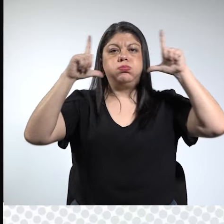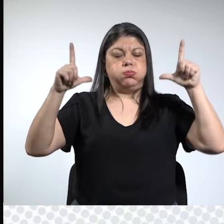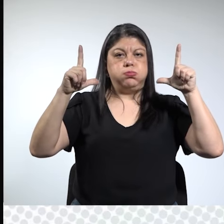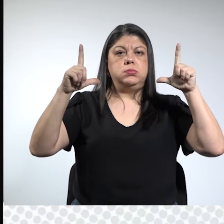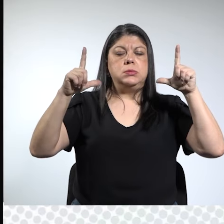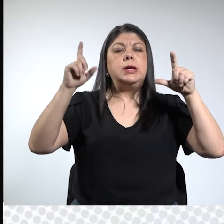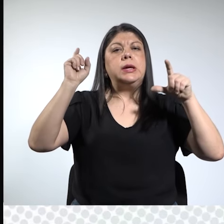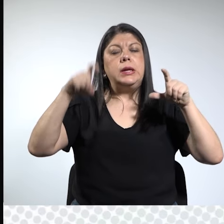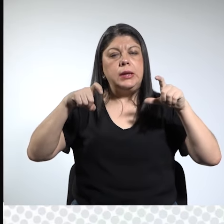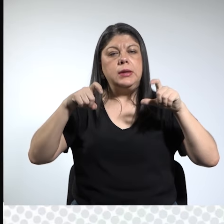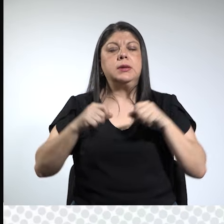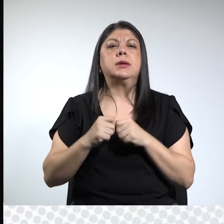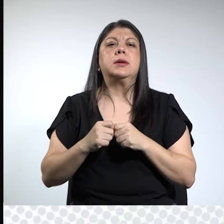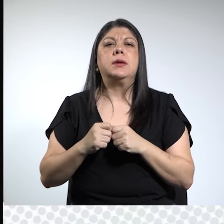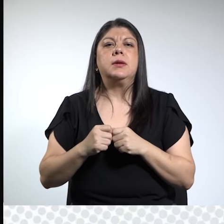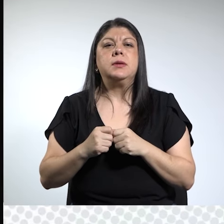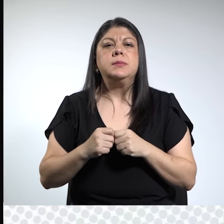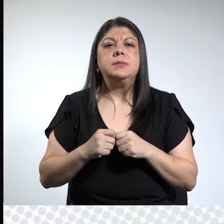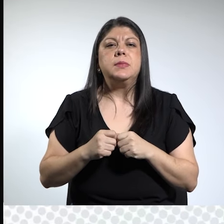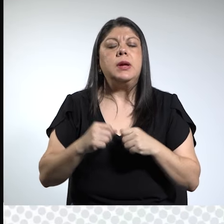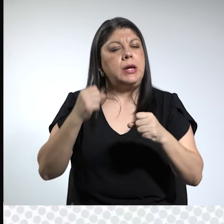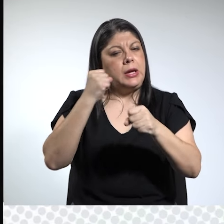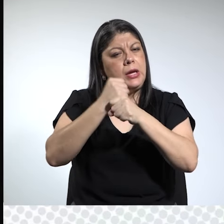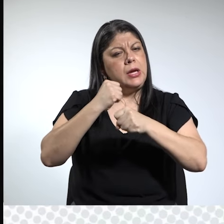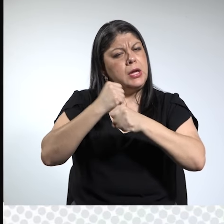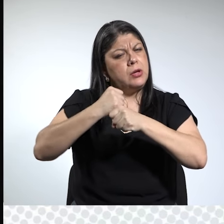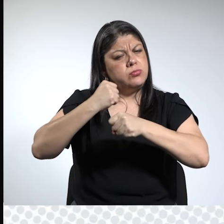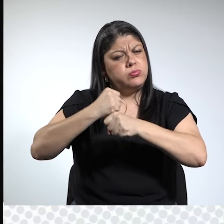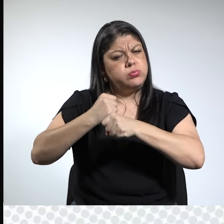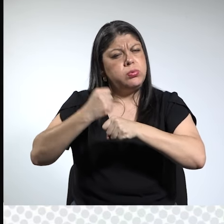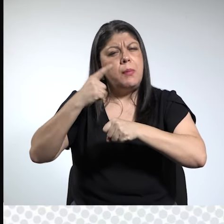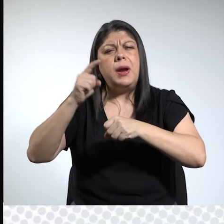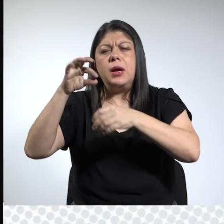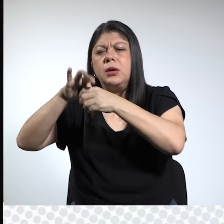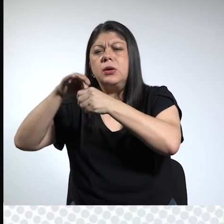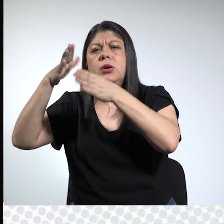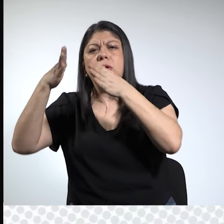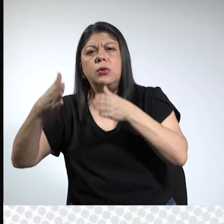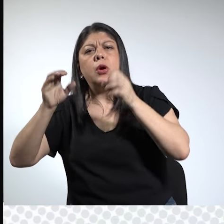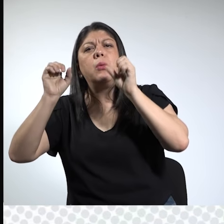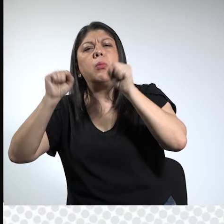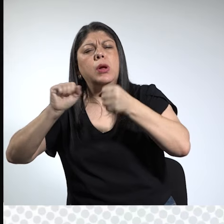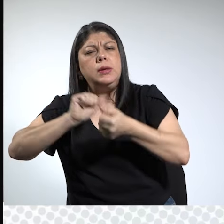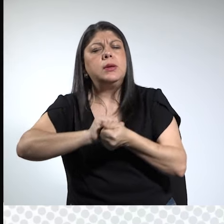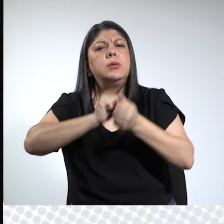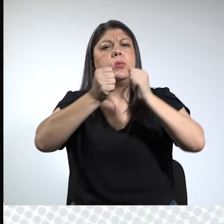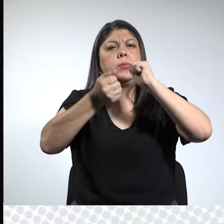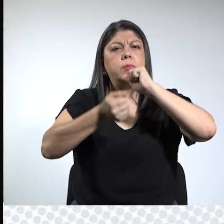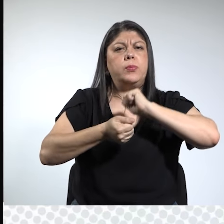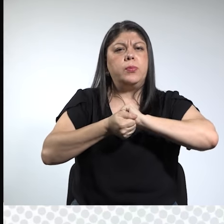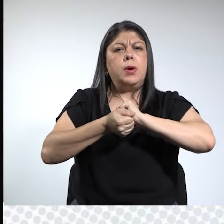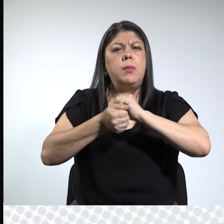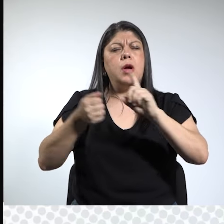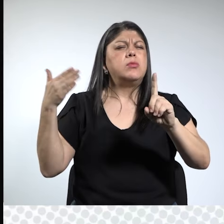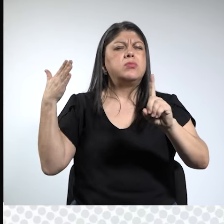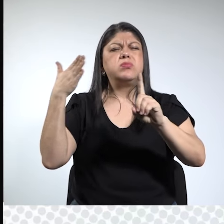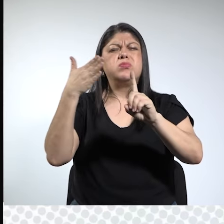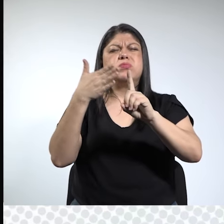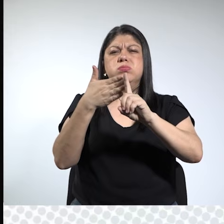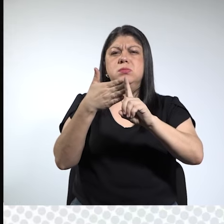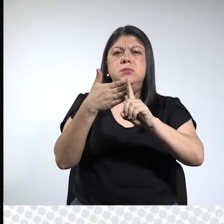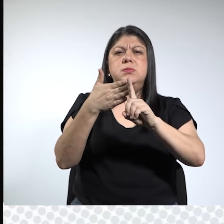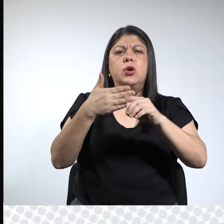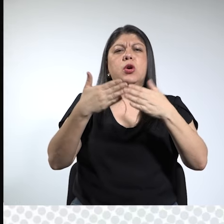nuevo y trabajar fuertemente para que los agricultores puedan evolucionar hacia no solo